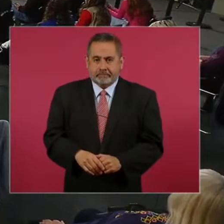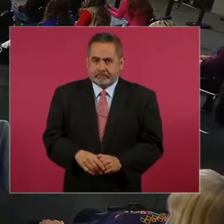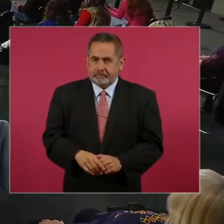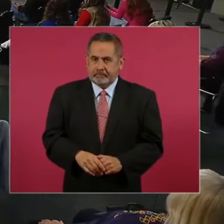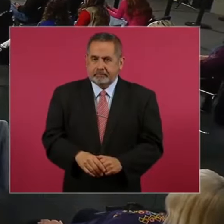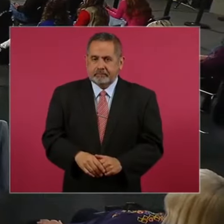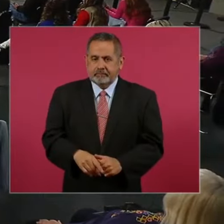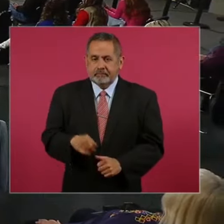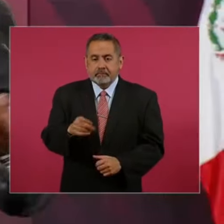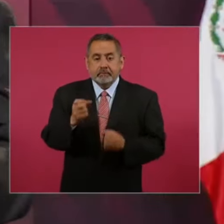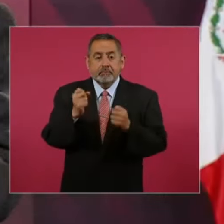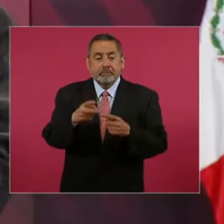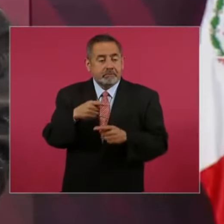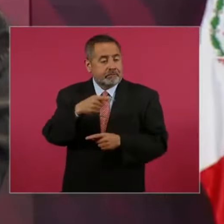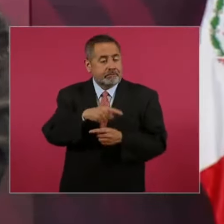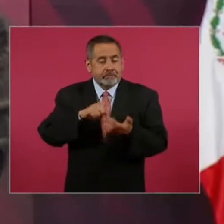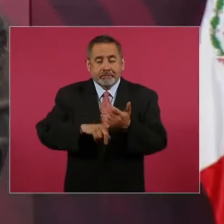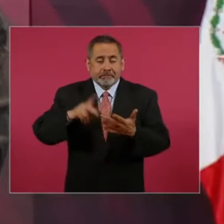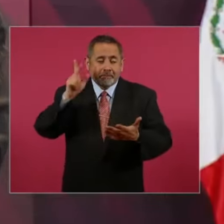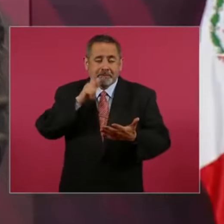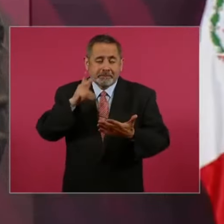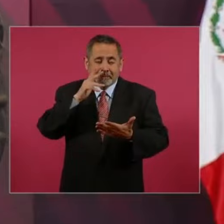hay tantas pruebas,